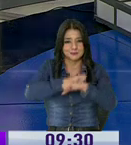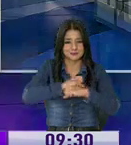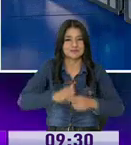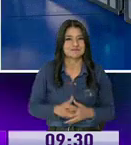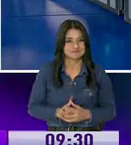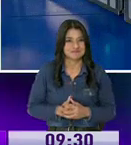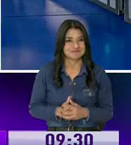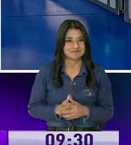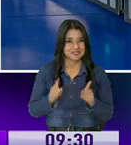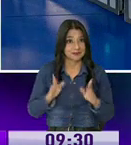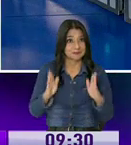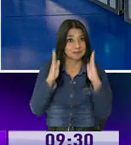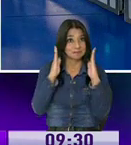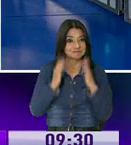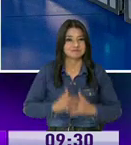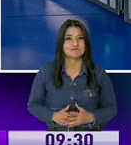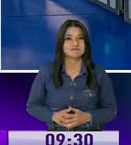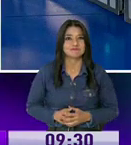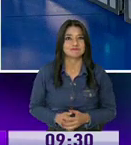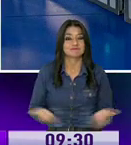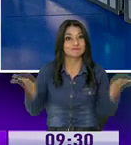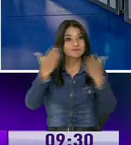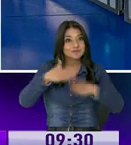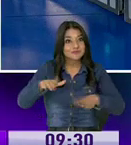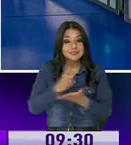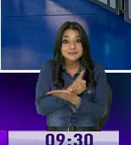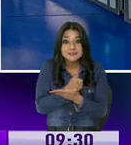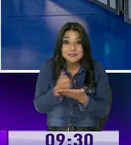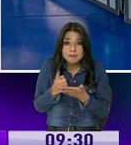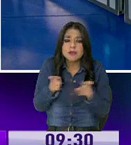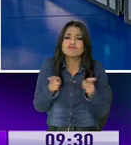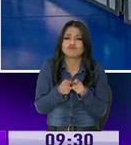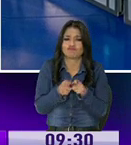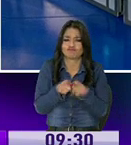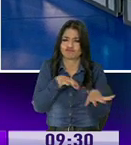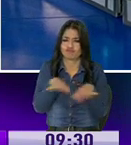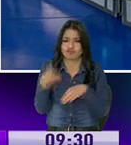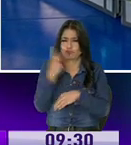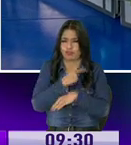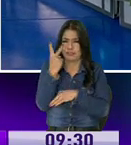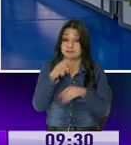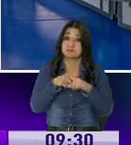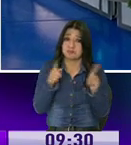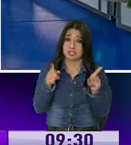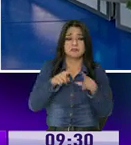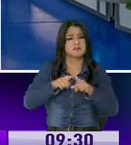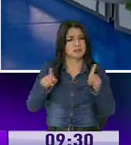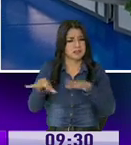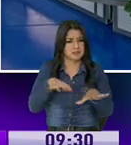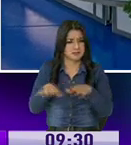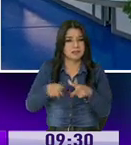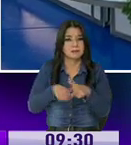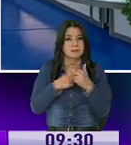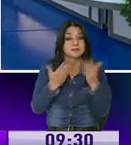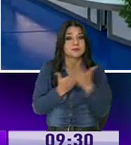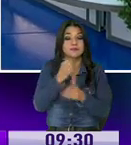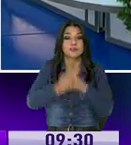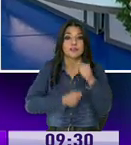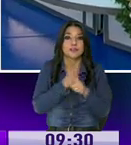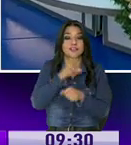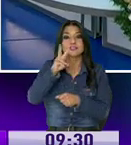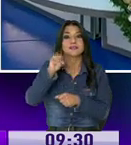así que no se lo pueden perder. Así es, finaliza esta semana, semana corta, todavía tiene muchas cosas que hacer para empezar este nuevo año,